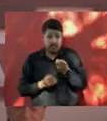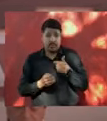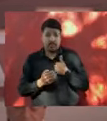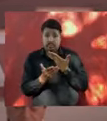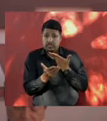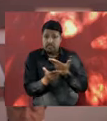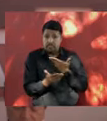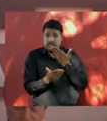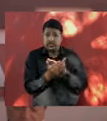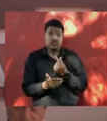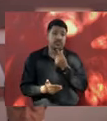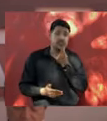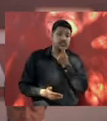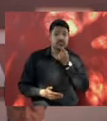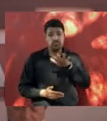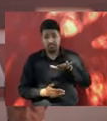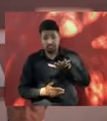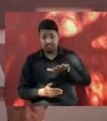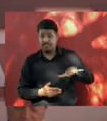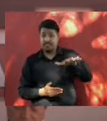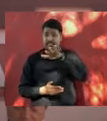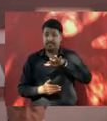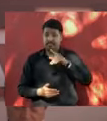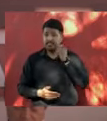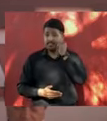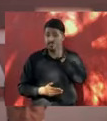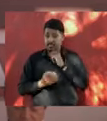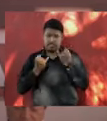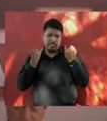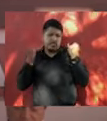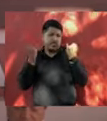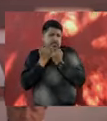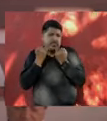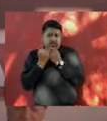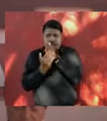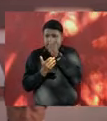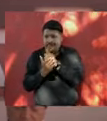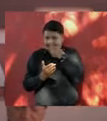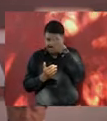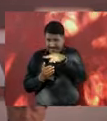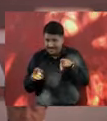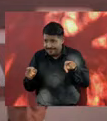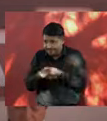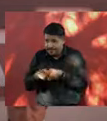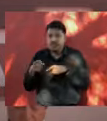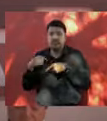de Tlajomulco tengan la misma beca que hicimos en la Ciudad de México.